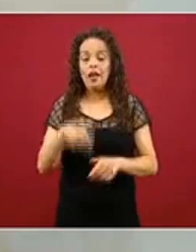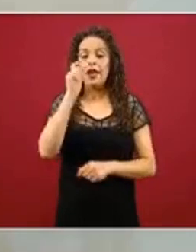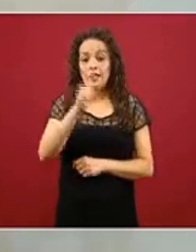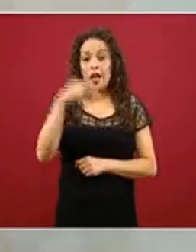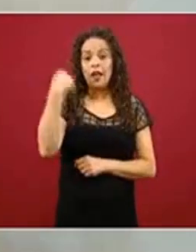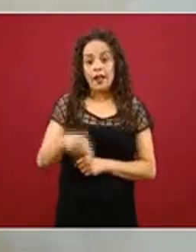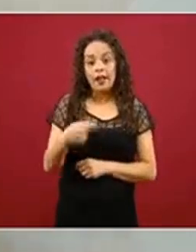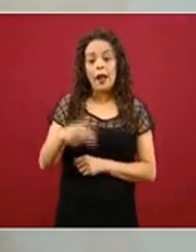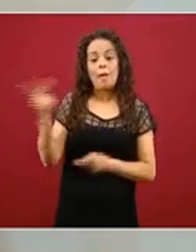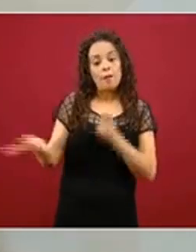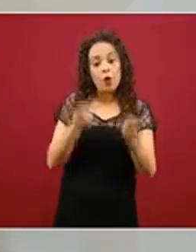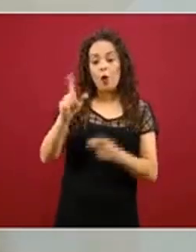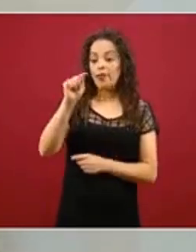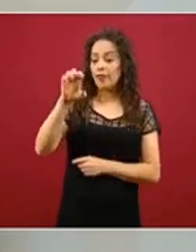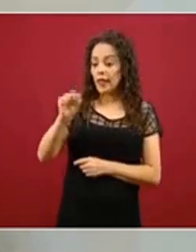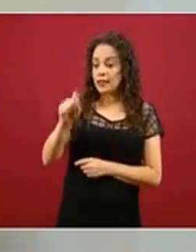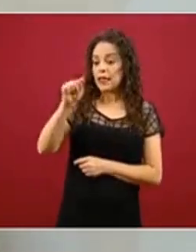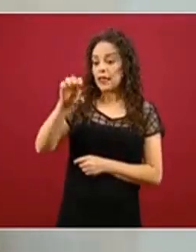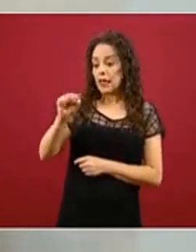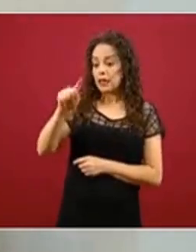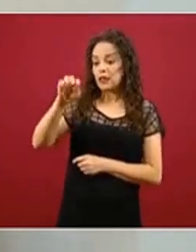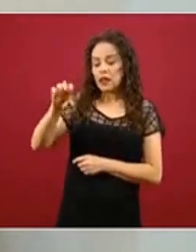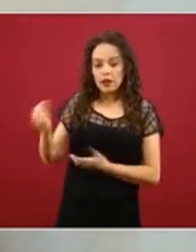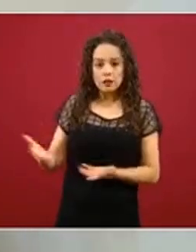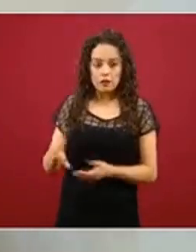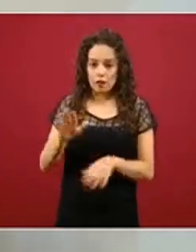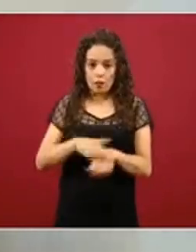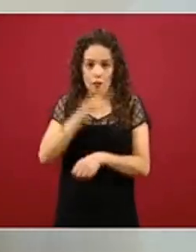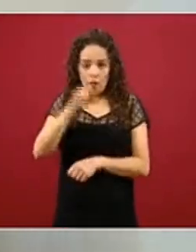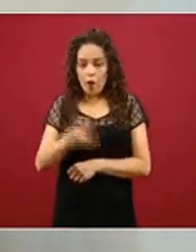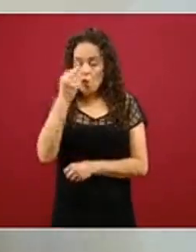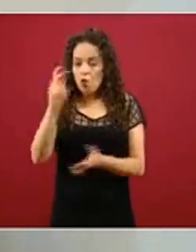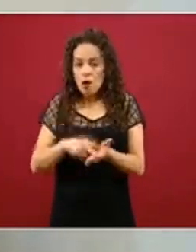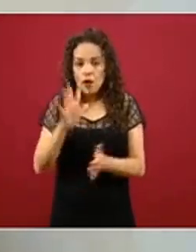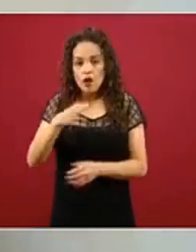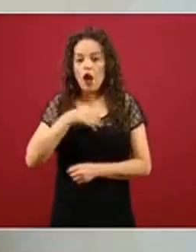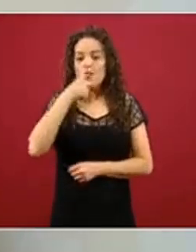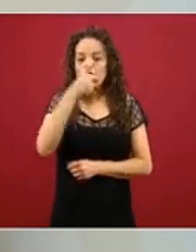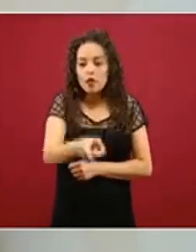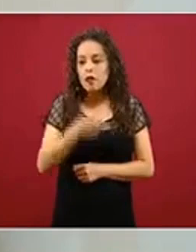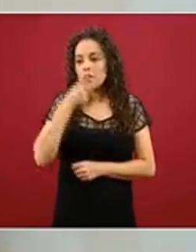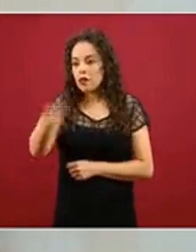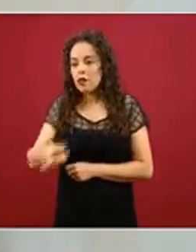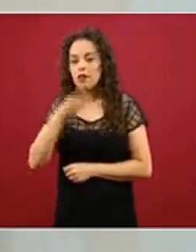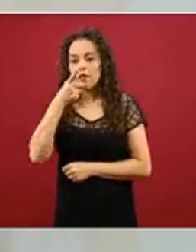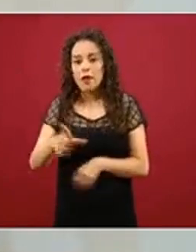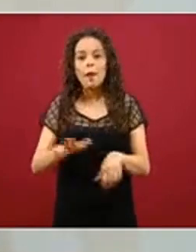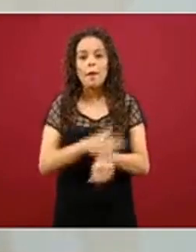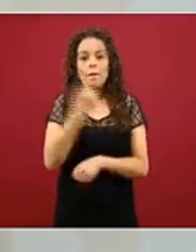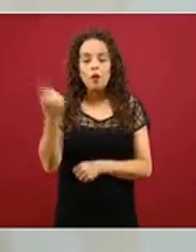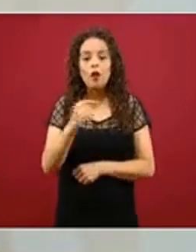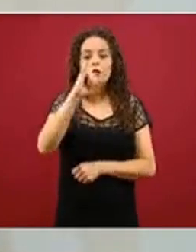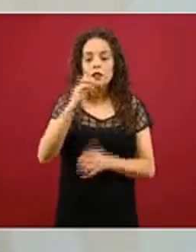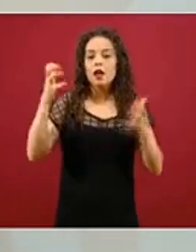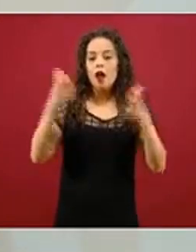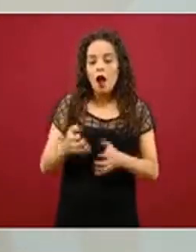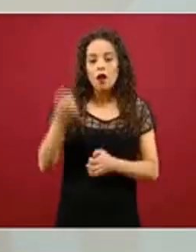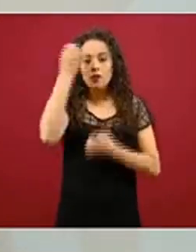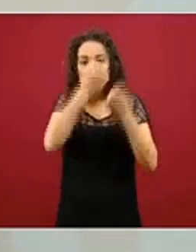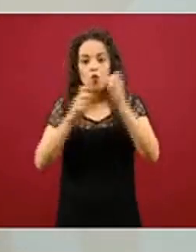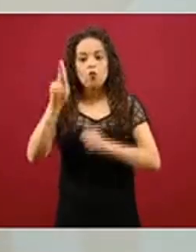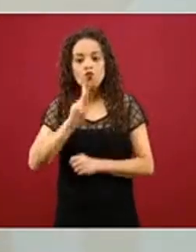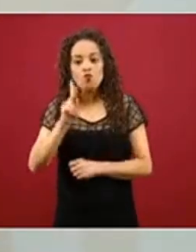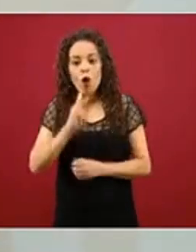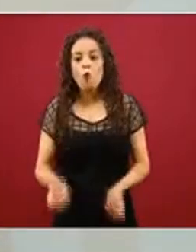para explicar técnicamente, como lo hemos dicho muchas veces, por qué se hacen cierta cantidad de pruebas, a quién y por